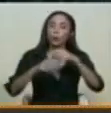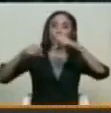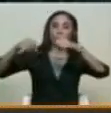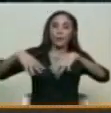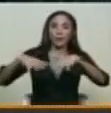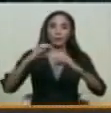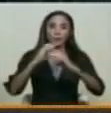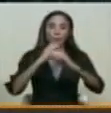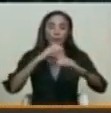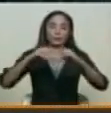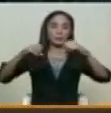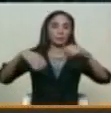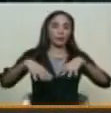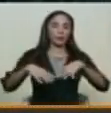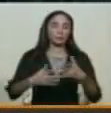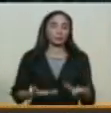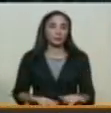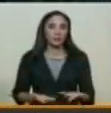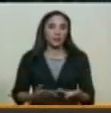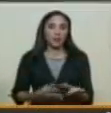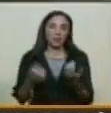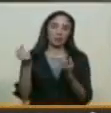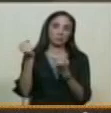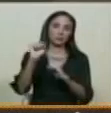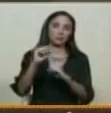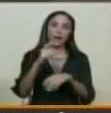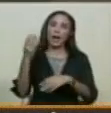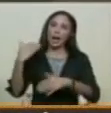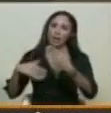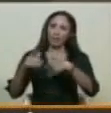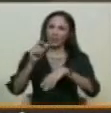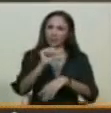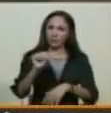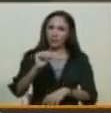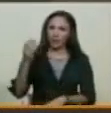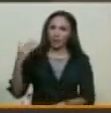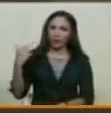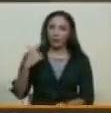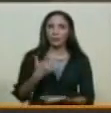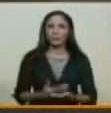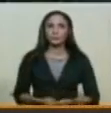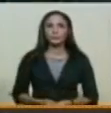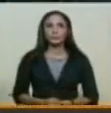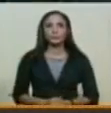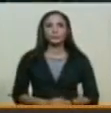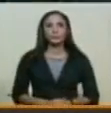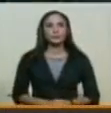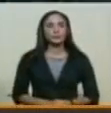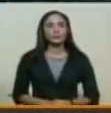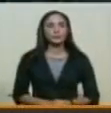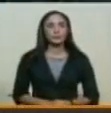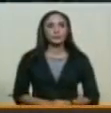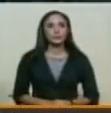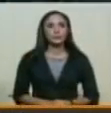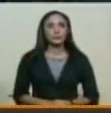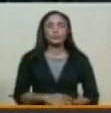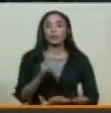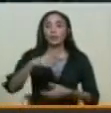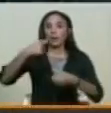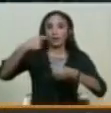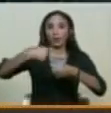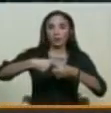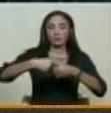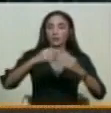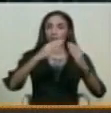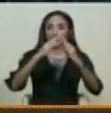sectores privados de transporte en los tiempos previos a la elección presidencial, el tema del gas doméstico, es decir,